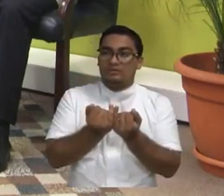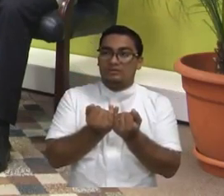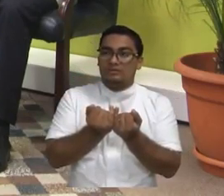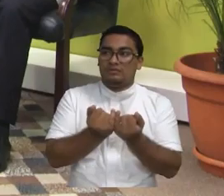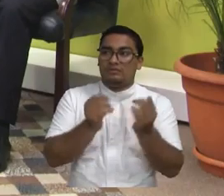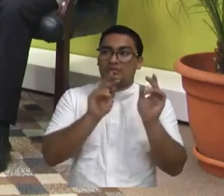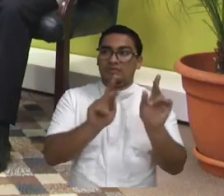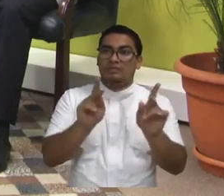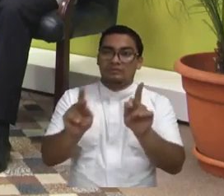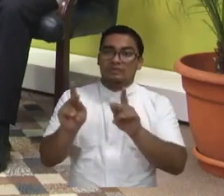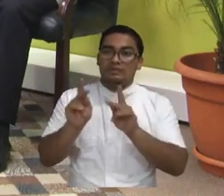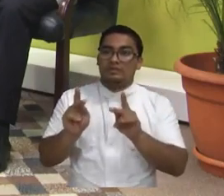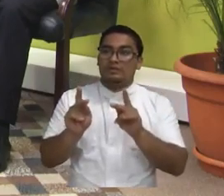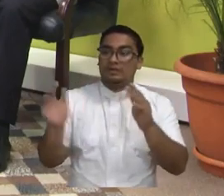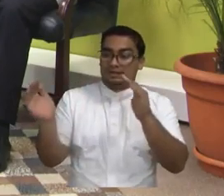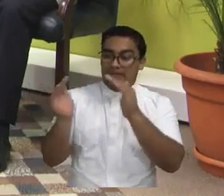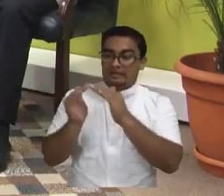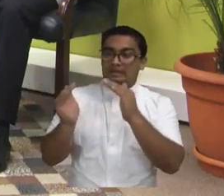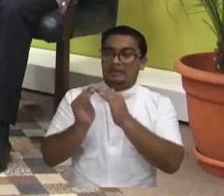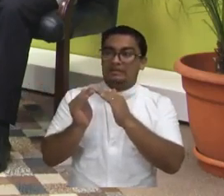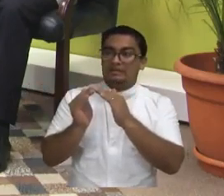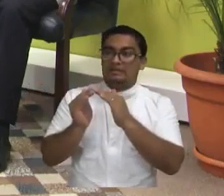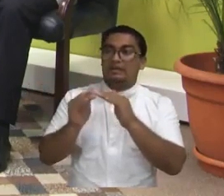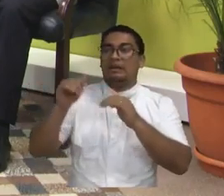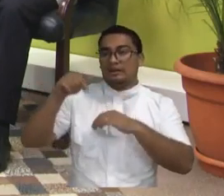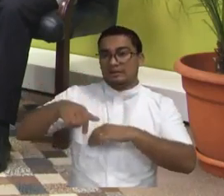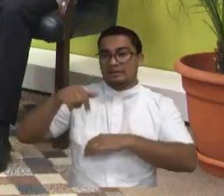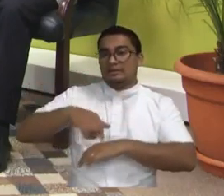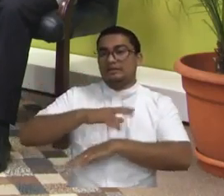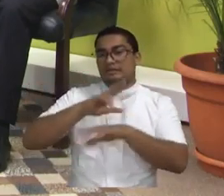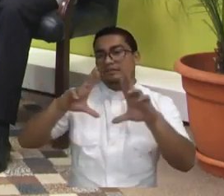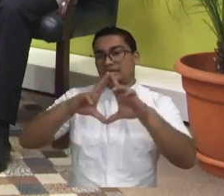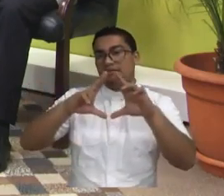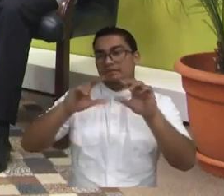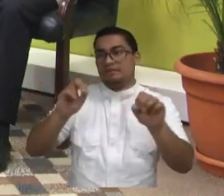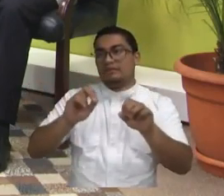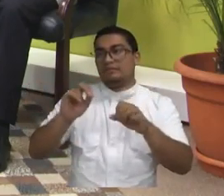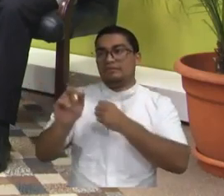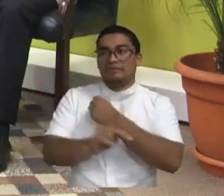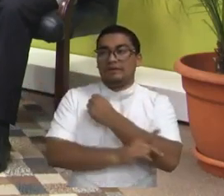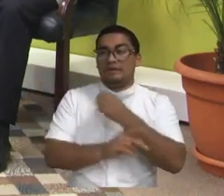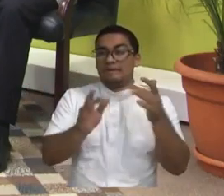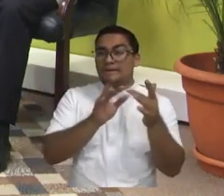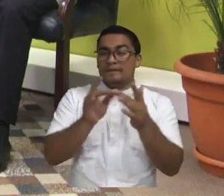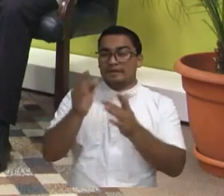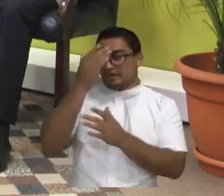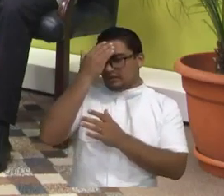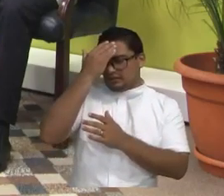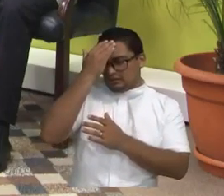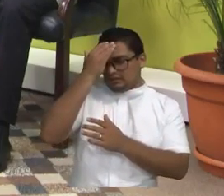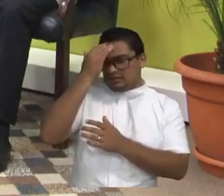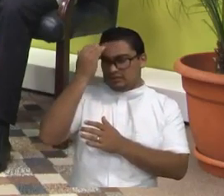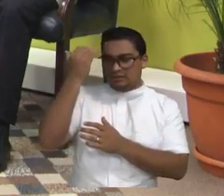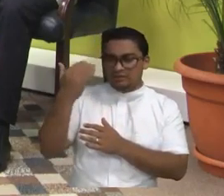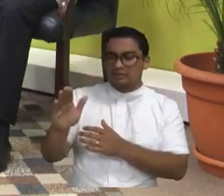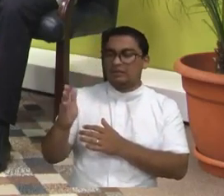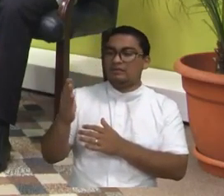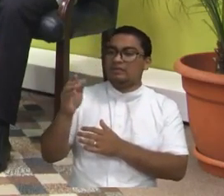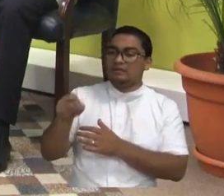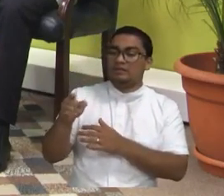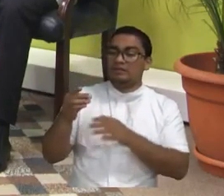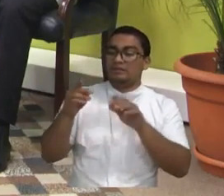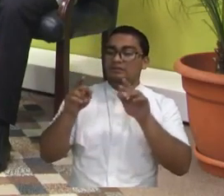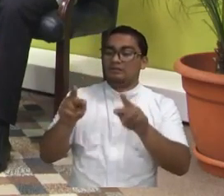de pacientes en su casa. Somos el único país a nivel regional que cuando capta un paciente con lepra,